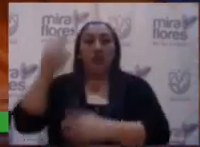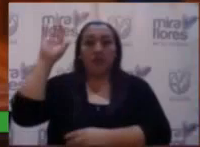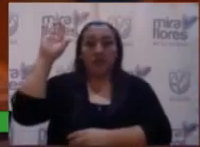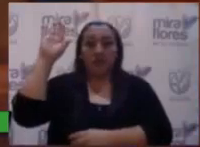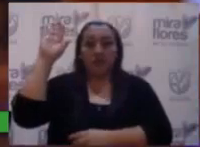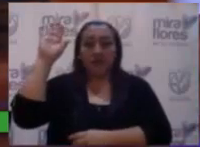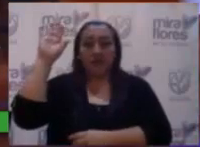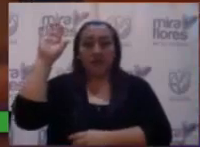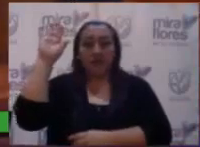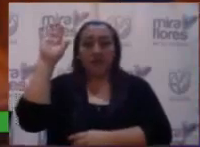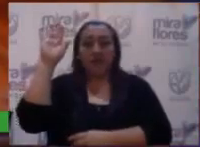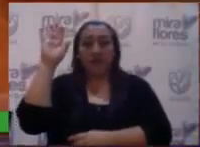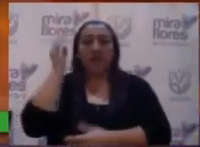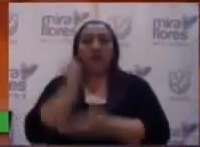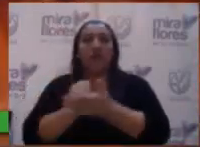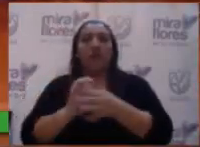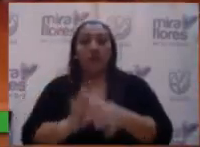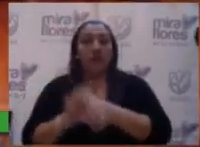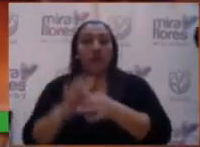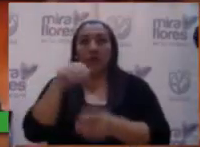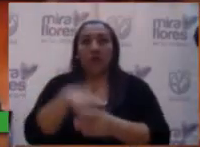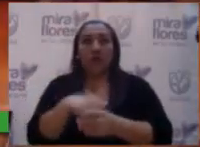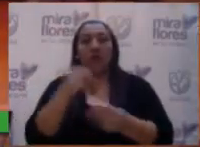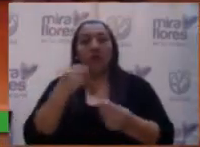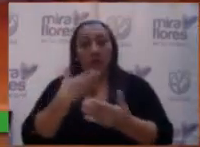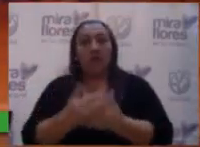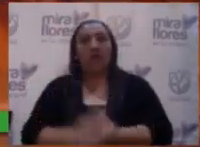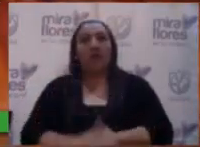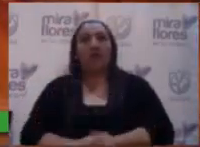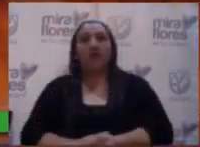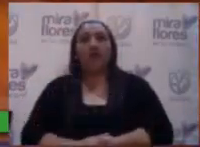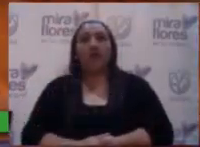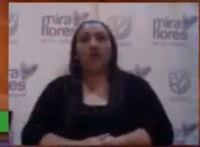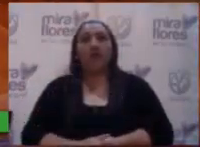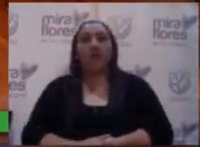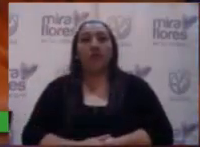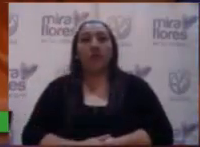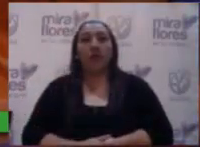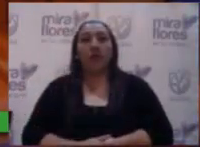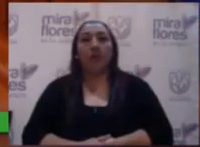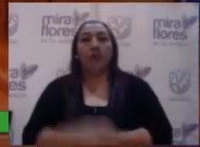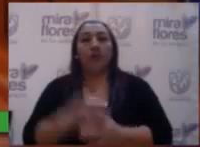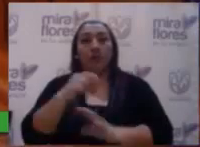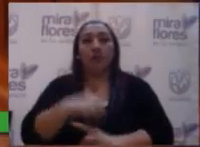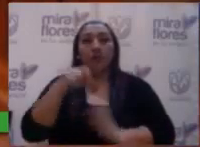conformidad se aprueba por unanimidad de votos Muchas gracias vamos al siguiente punto